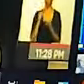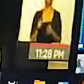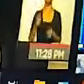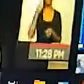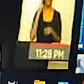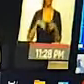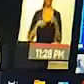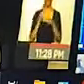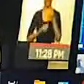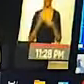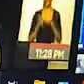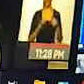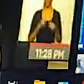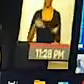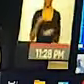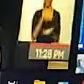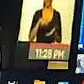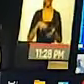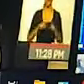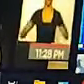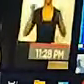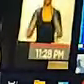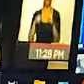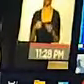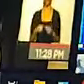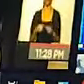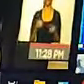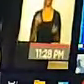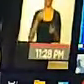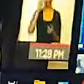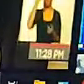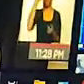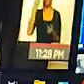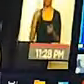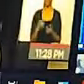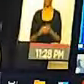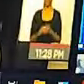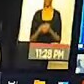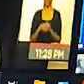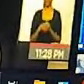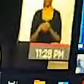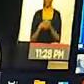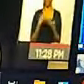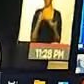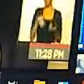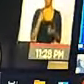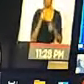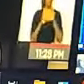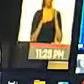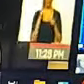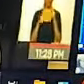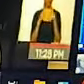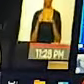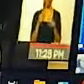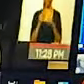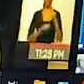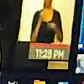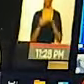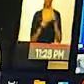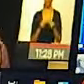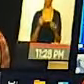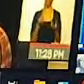generar desbarajustes en la bolsa de valores, etcétera, etcétera. O sea, el tipo sabe que... Tuitea. Que si puede tuitear, eso genera un efecto y eso